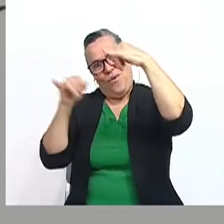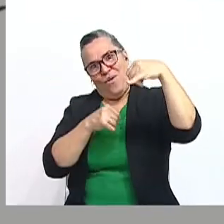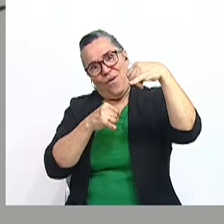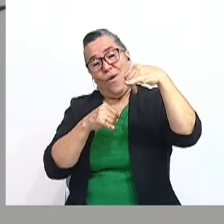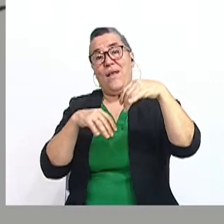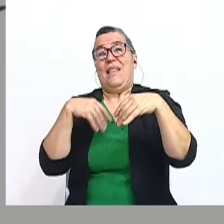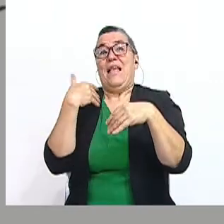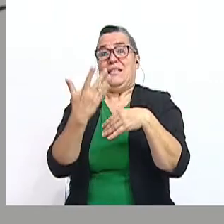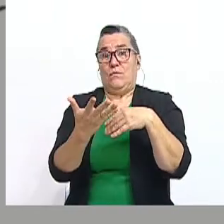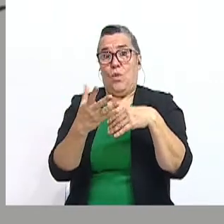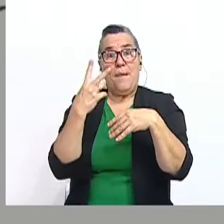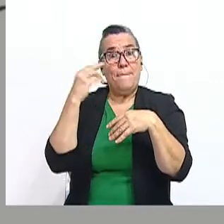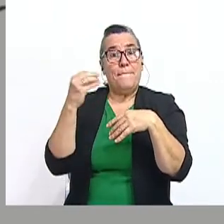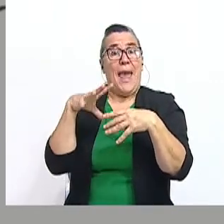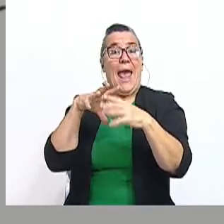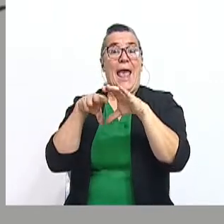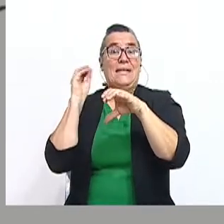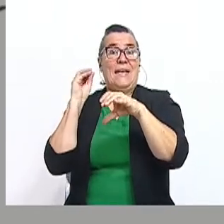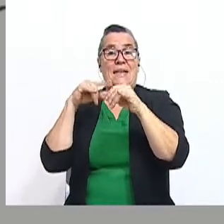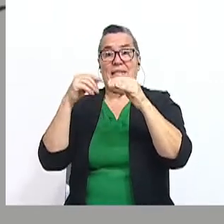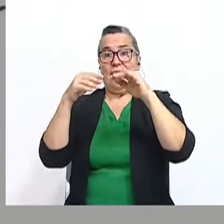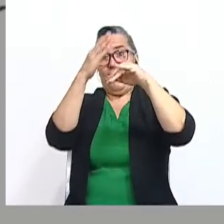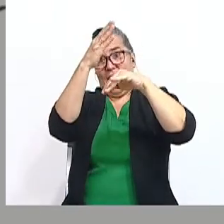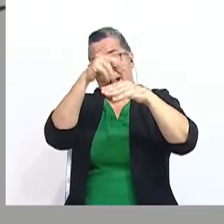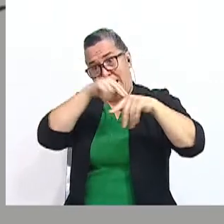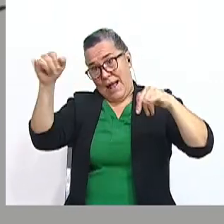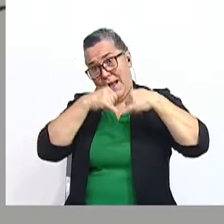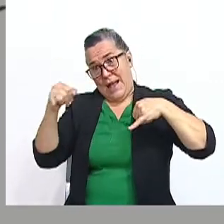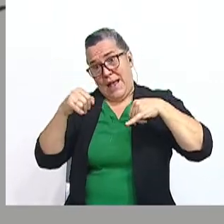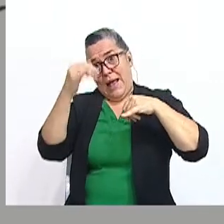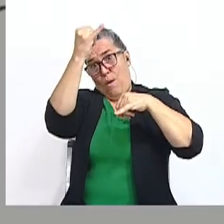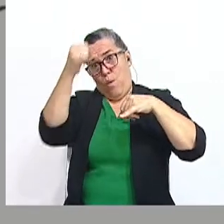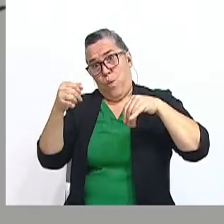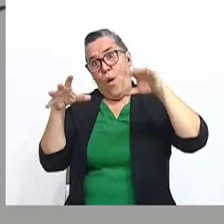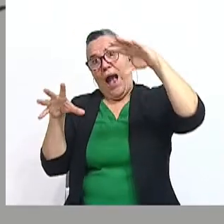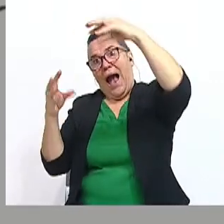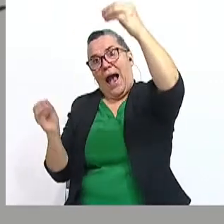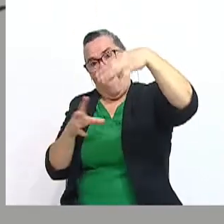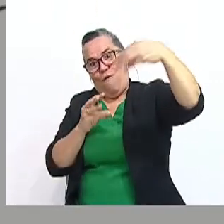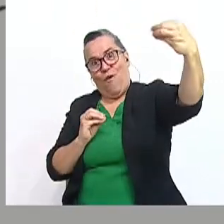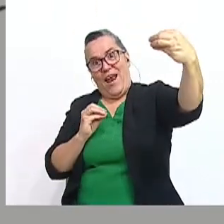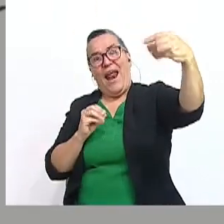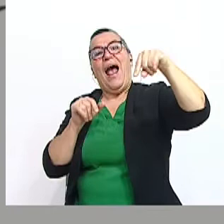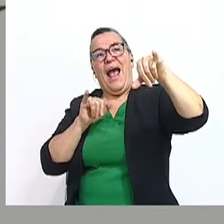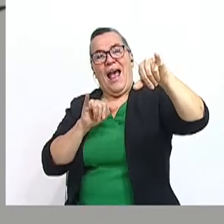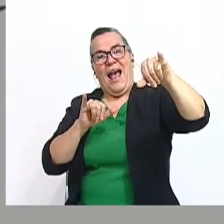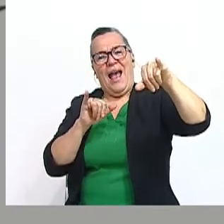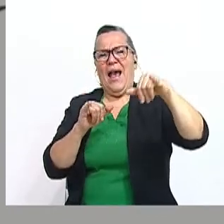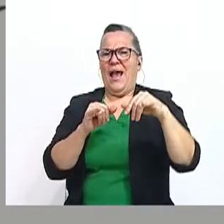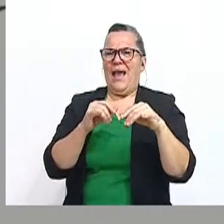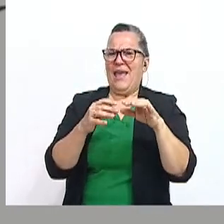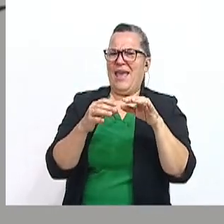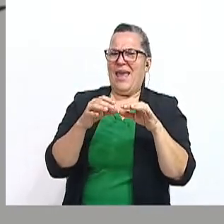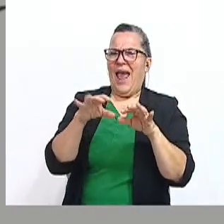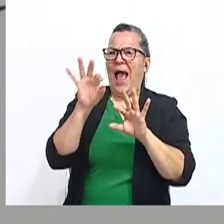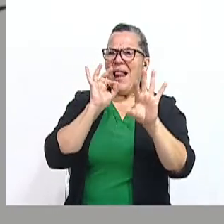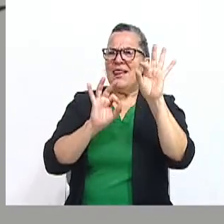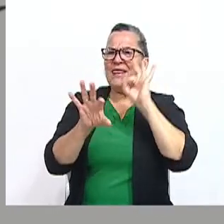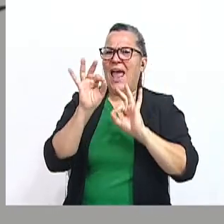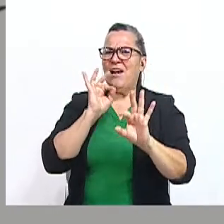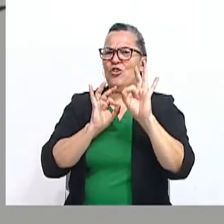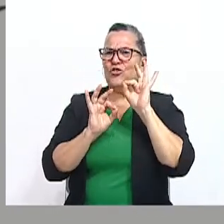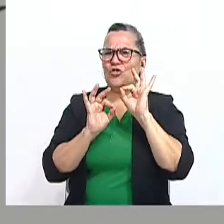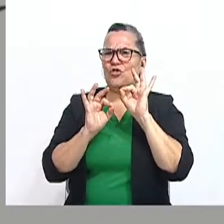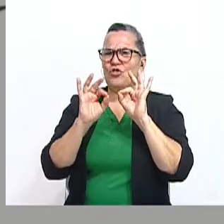veamos externos, es que está afuera. ¿Les parece? Y alternos, bueno, ahí vamos paso a